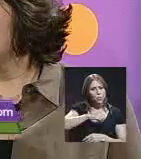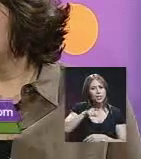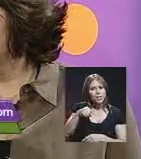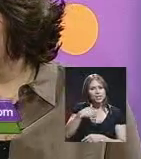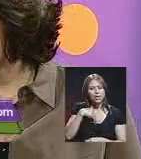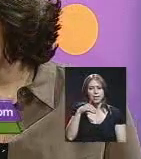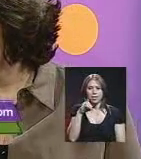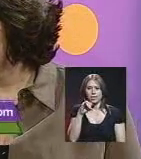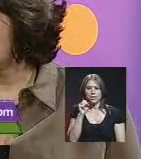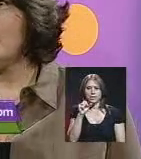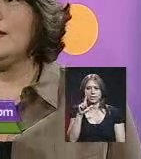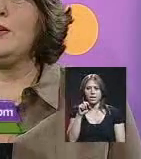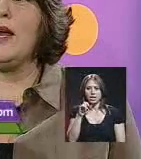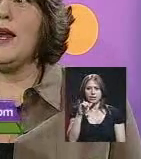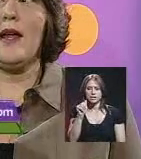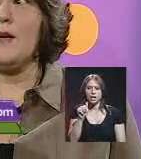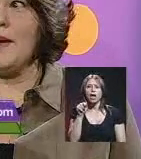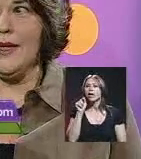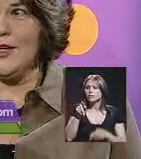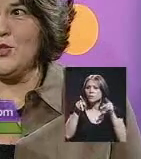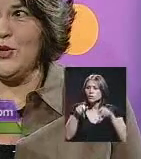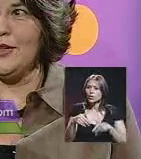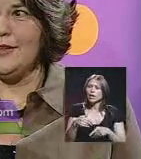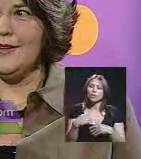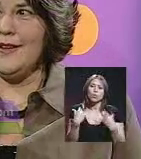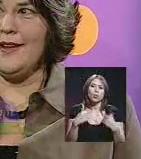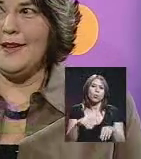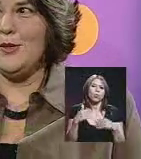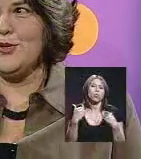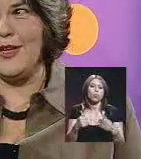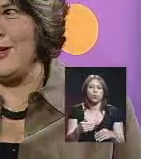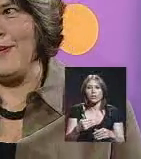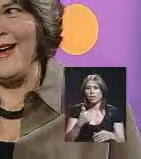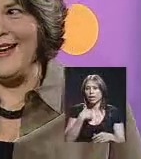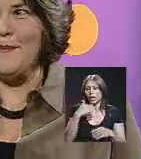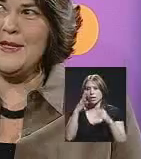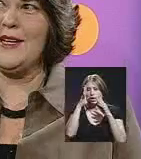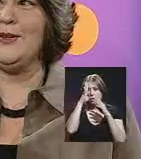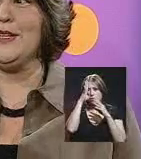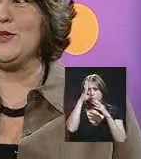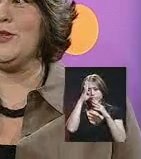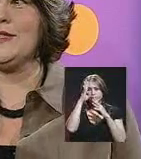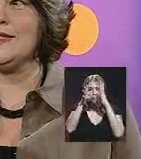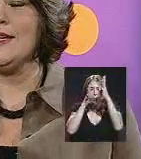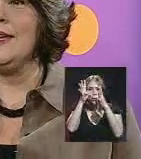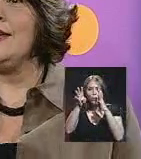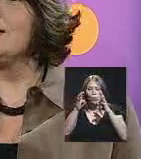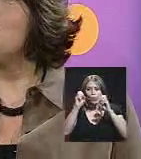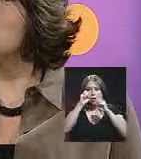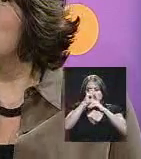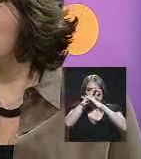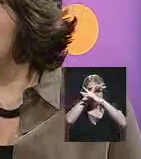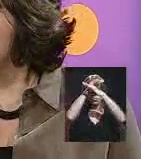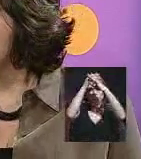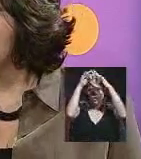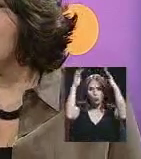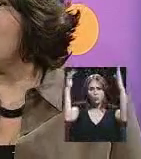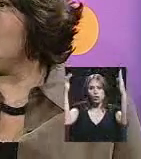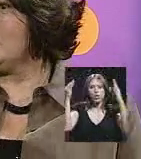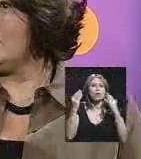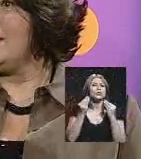muy creativas, que tienen una gran imaginación, que incluso se nos van a pensar otras cosas, son